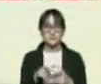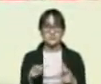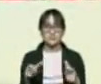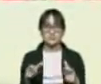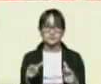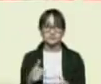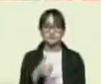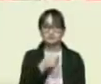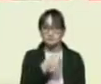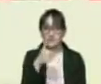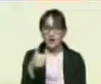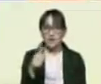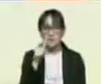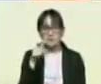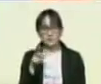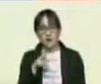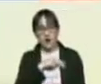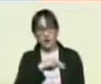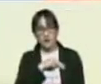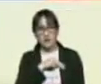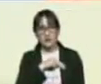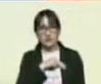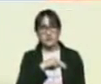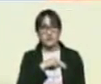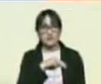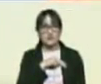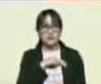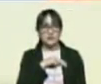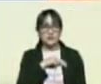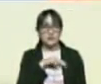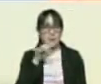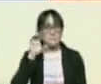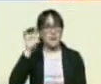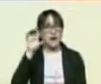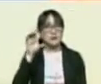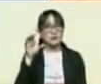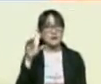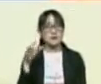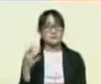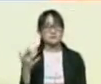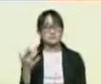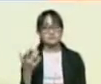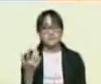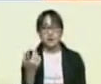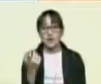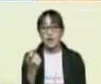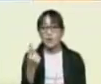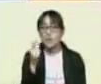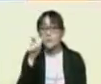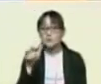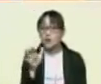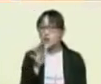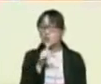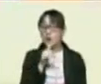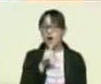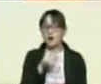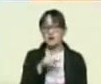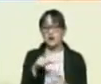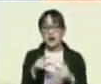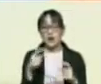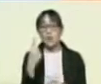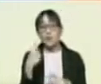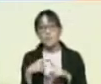Si cada carnetizado busca un compatriota no carnetizado, el uno más